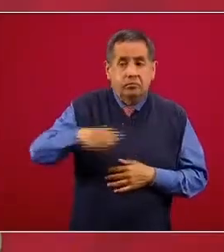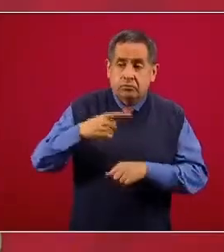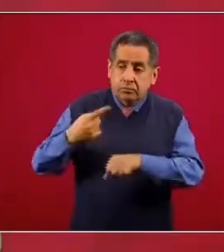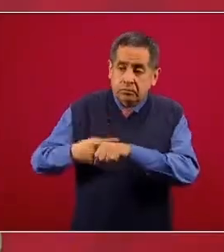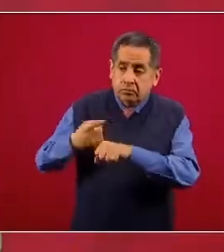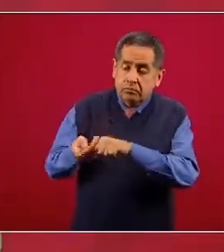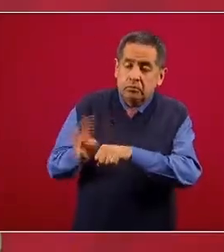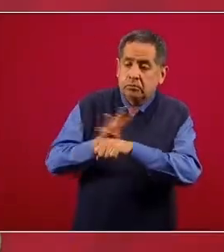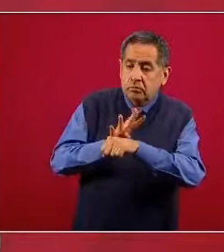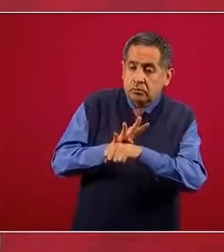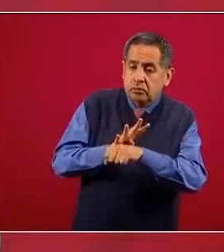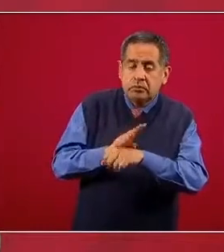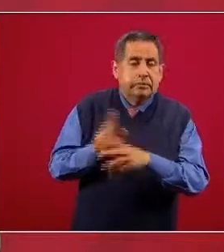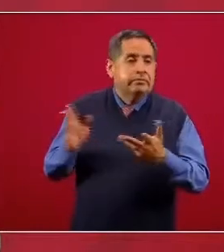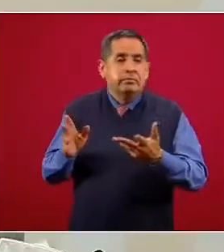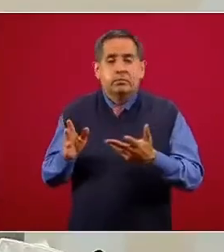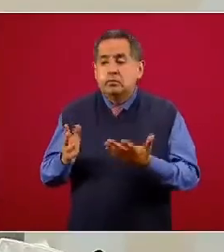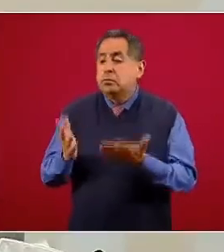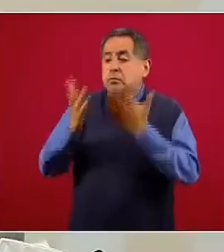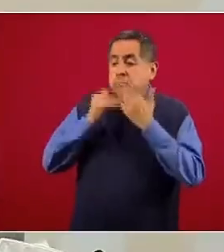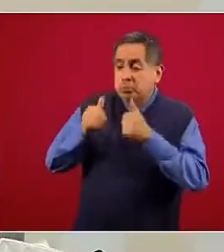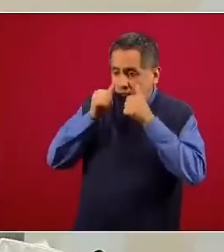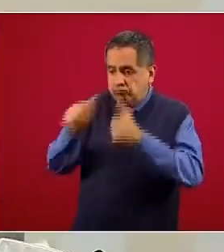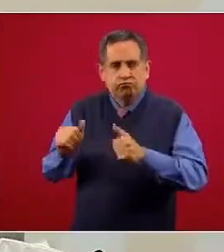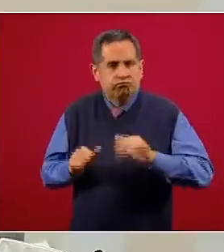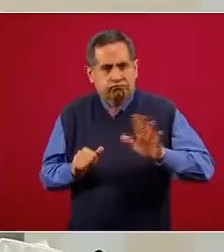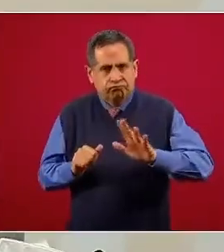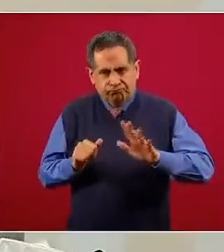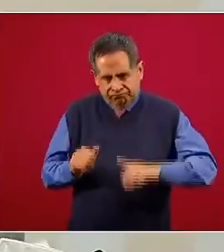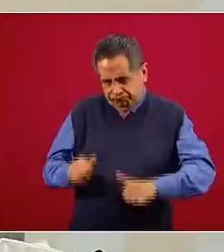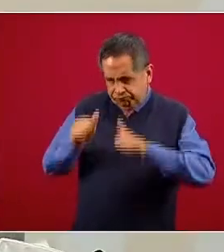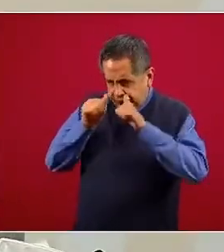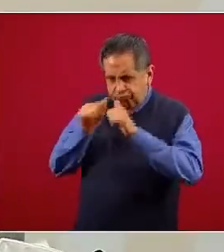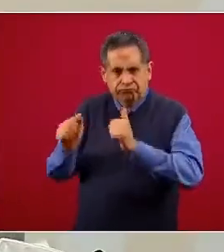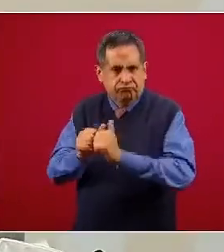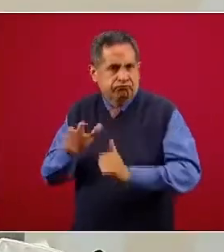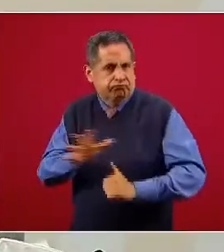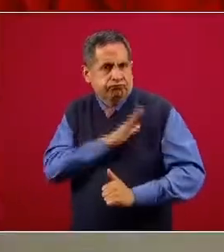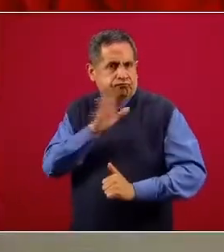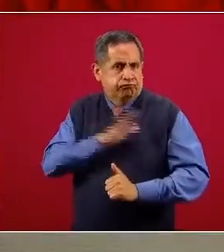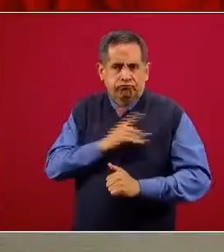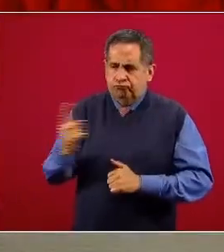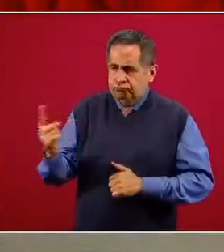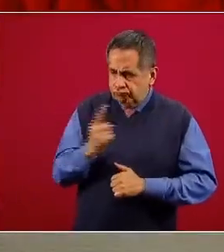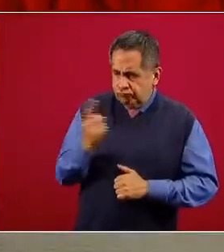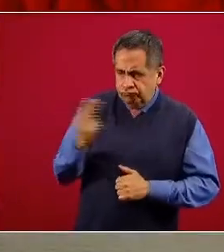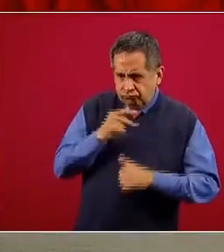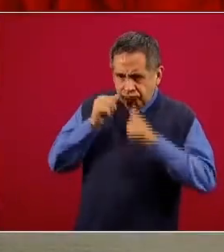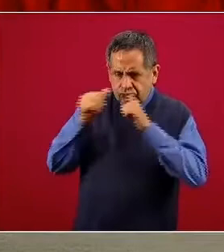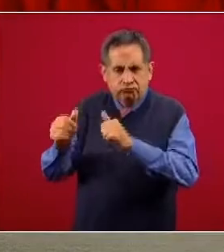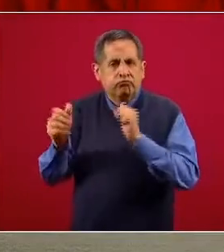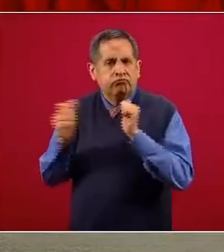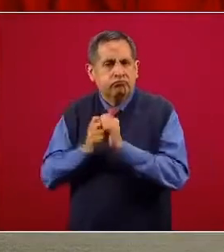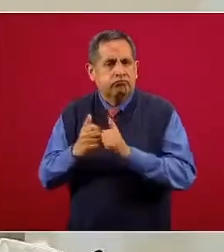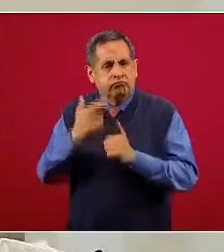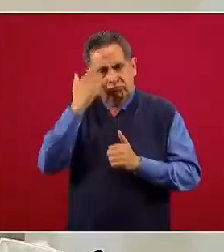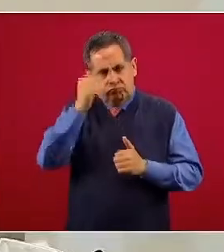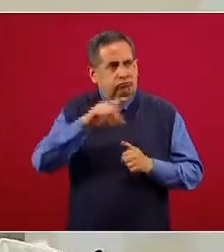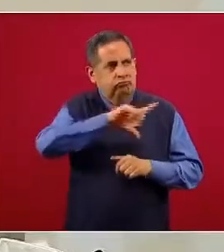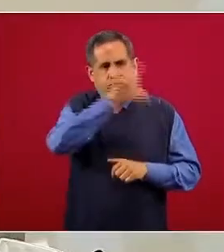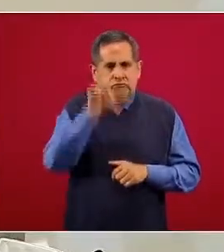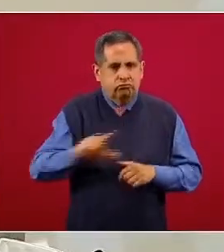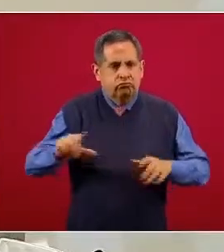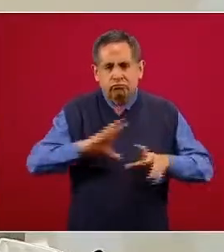con COVID-19 se quede sin atención médica de calidad en el momento que lo requiera y con una lógica universal.